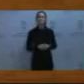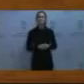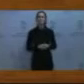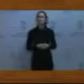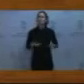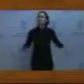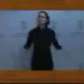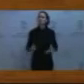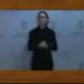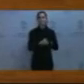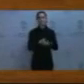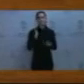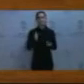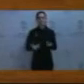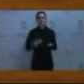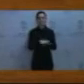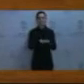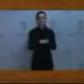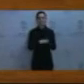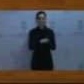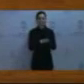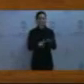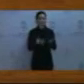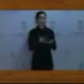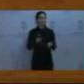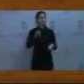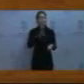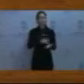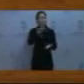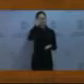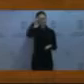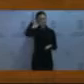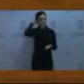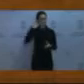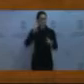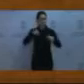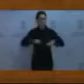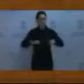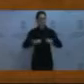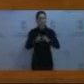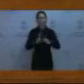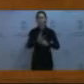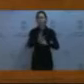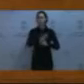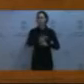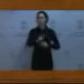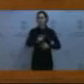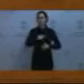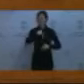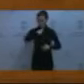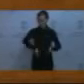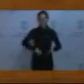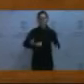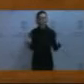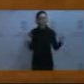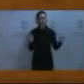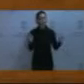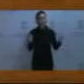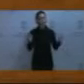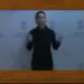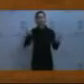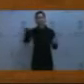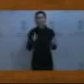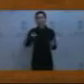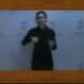Entonces, como estamos hablando de un ejercicio de cinismo, no por parte del grupo proponente o no por parte del grupo que les habla, sino por parte de los que han venido aquí a